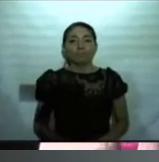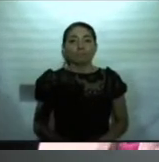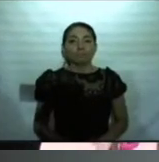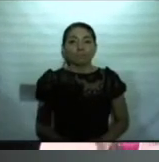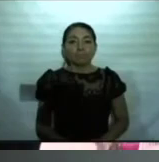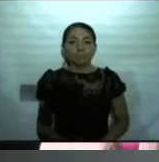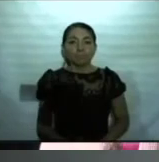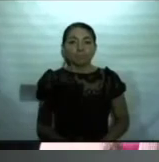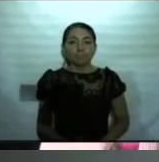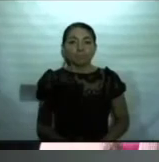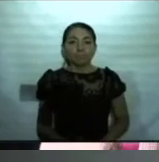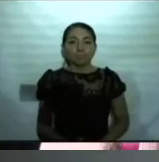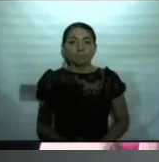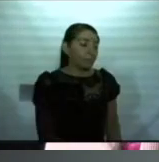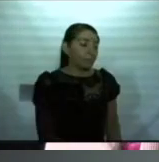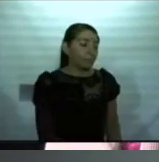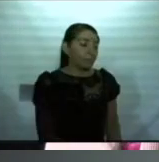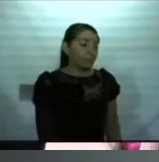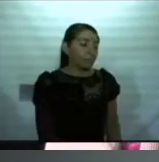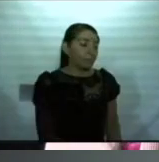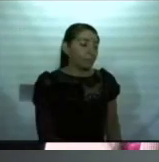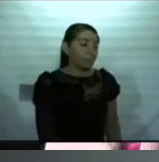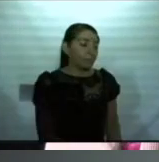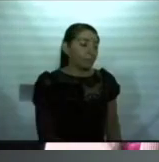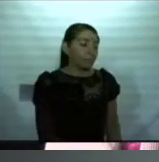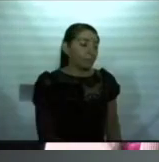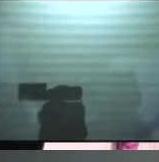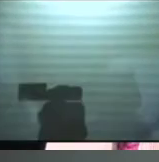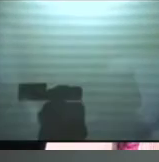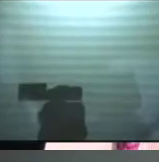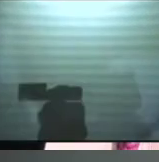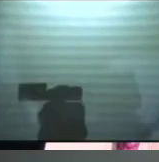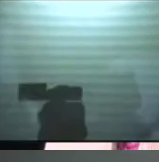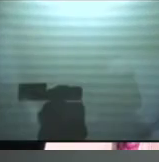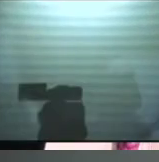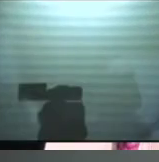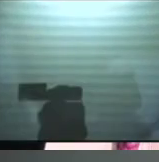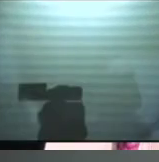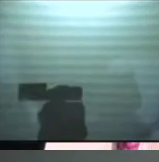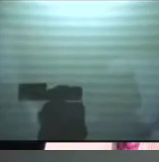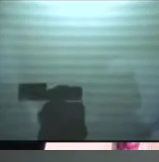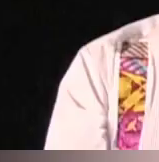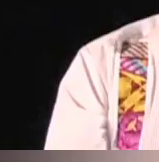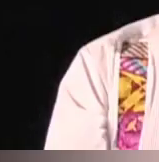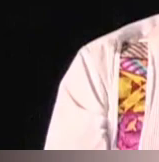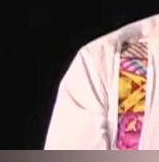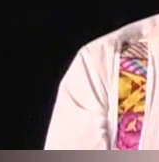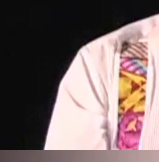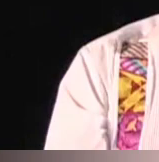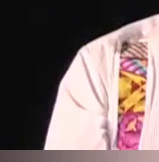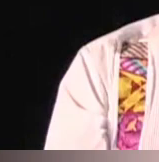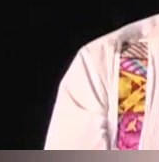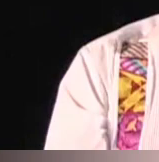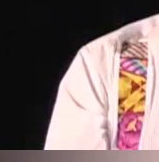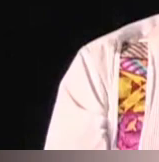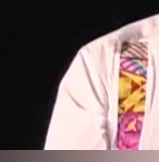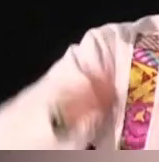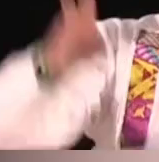Una pequeña beca mensual que apoya a la familia. ¿Quién está de